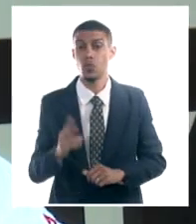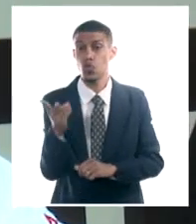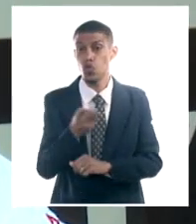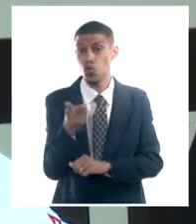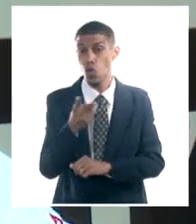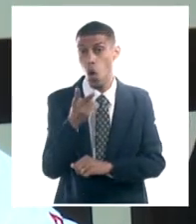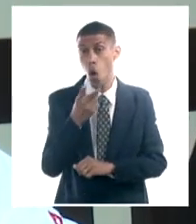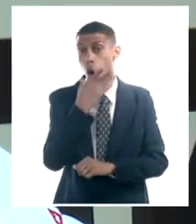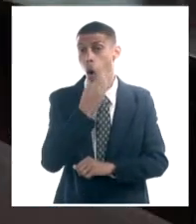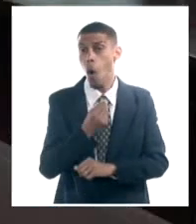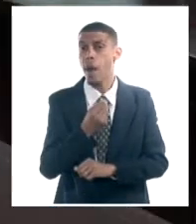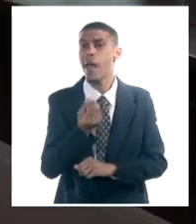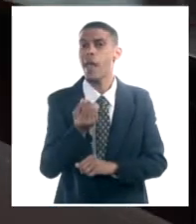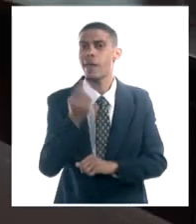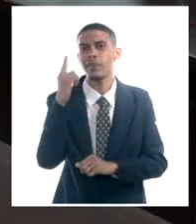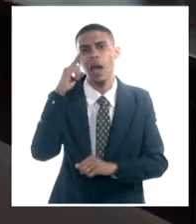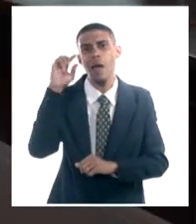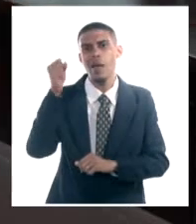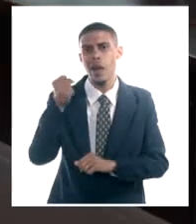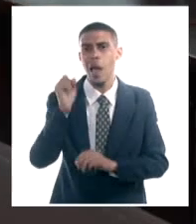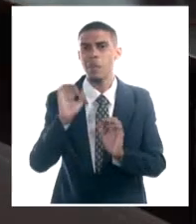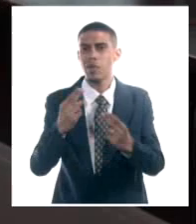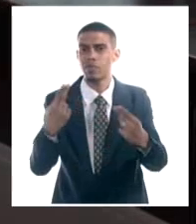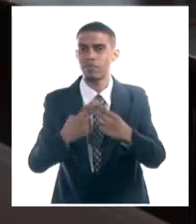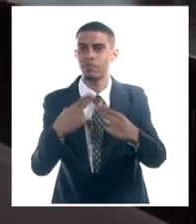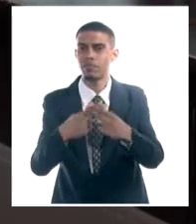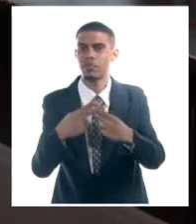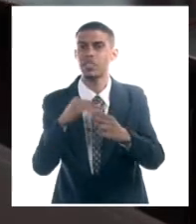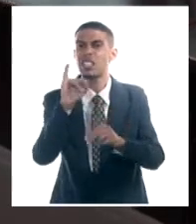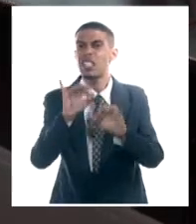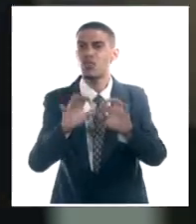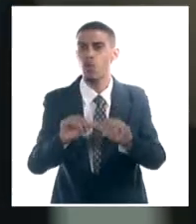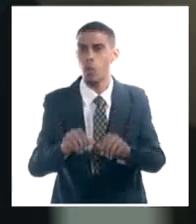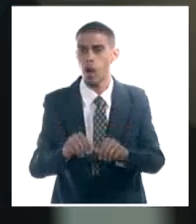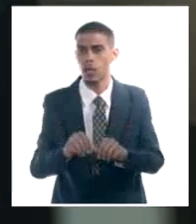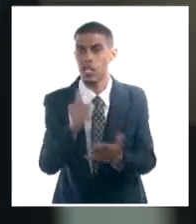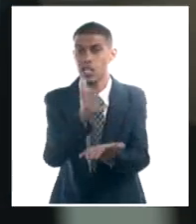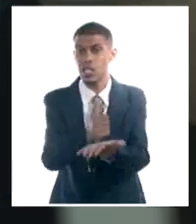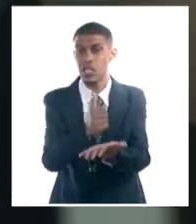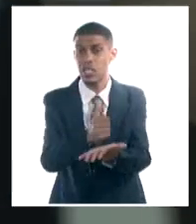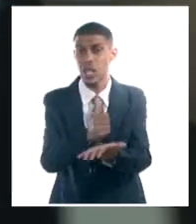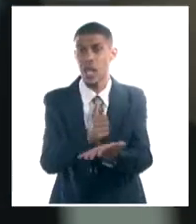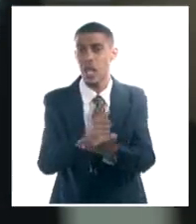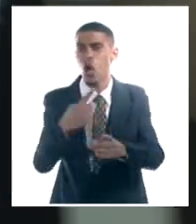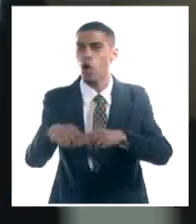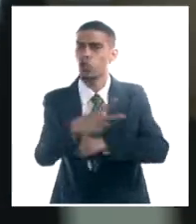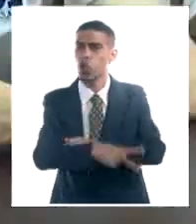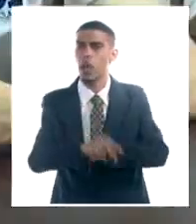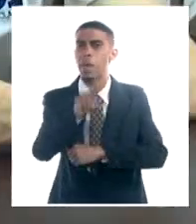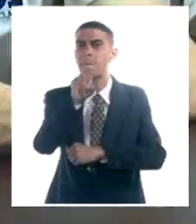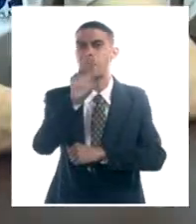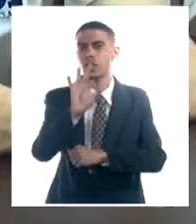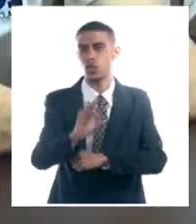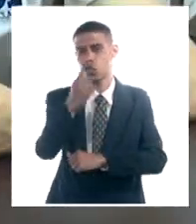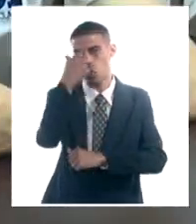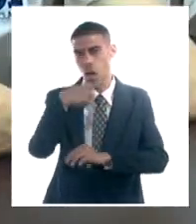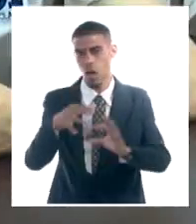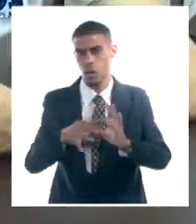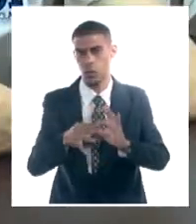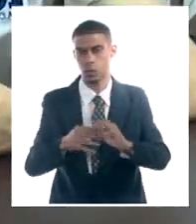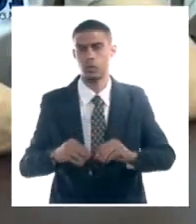sus habilidades en la Olimpiada Internacional de Informática, con sede en Hungría el 28 de agosto, mientras